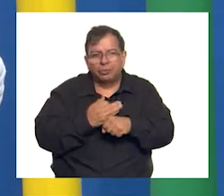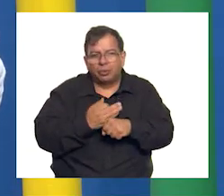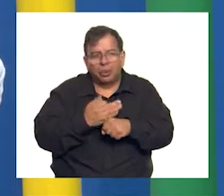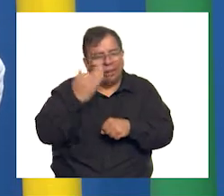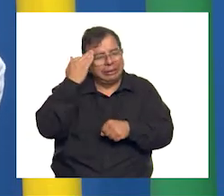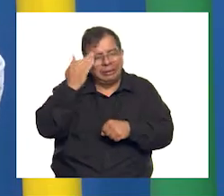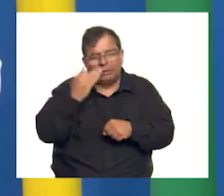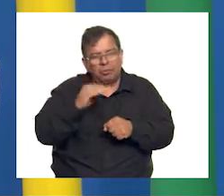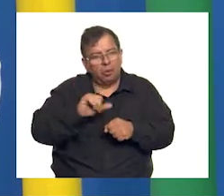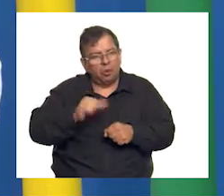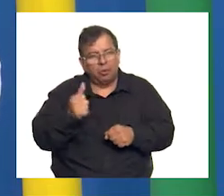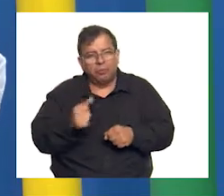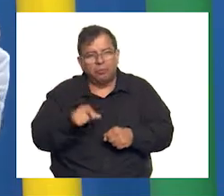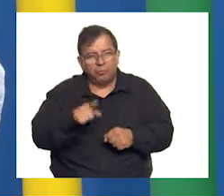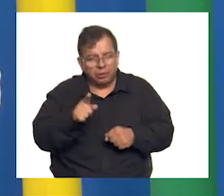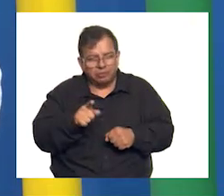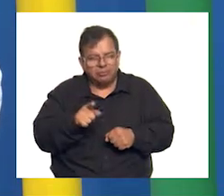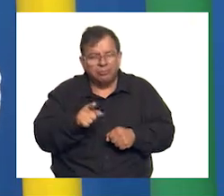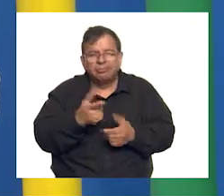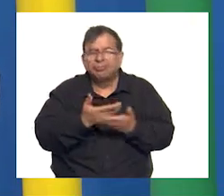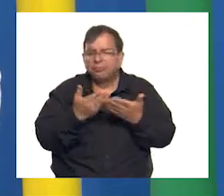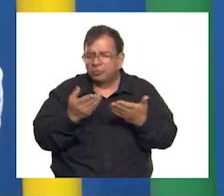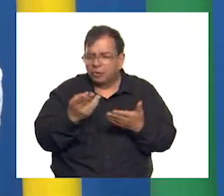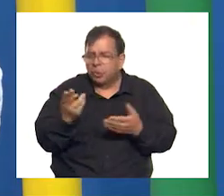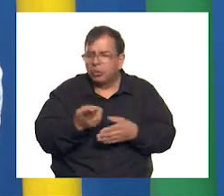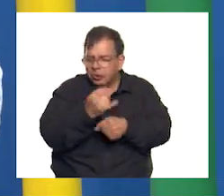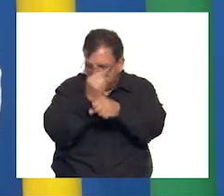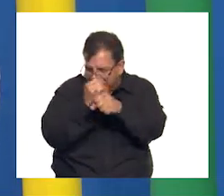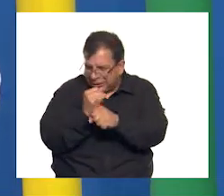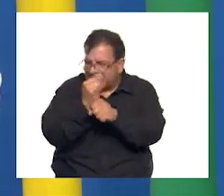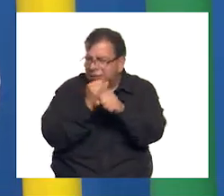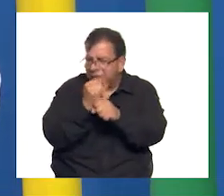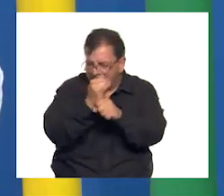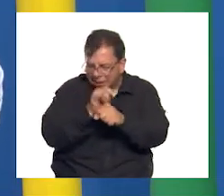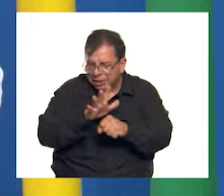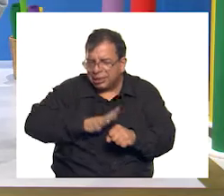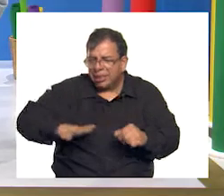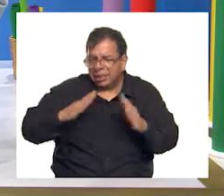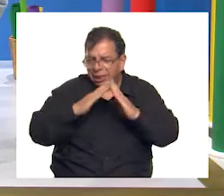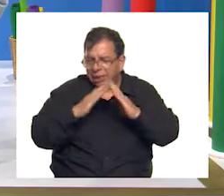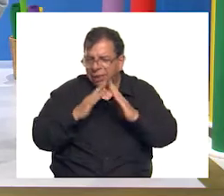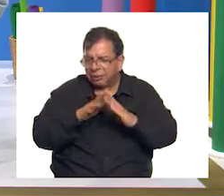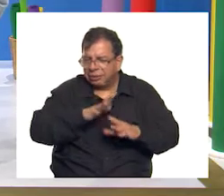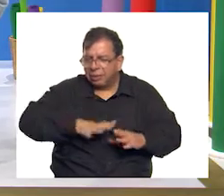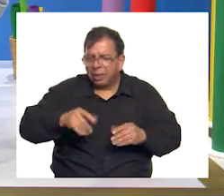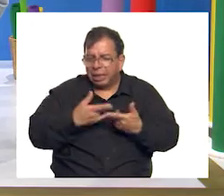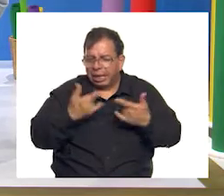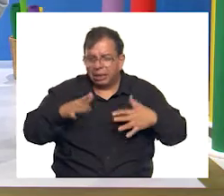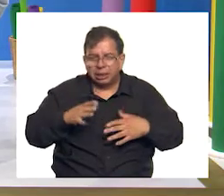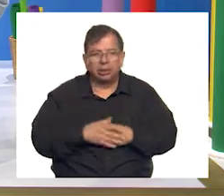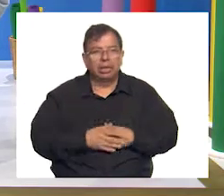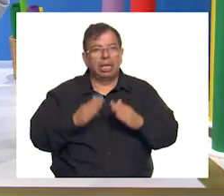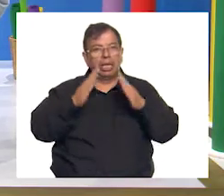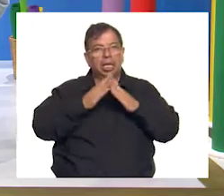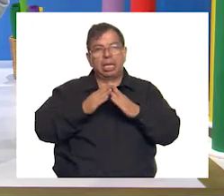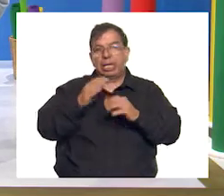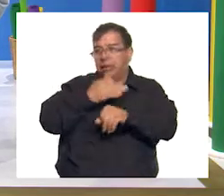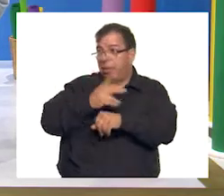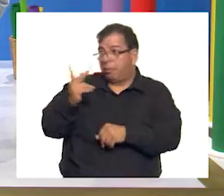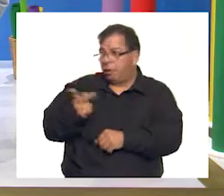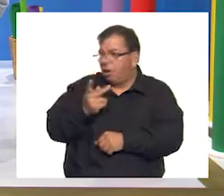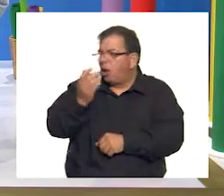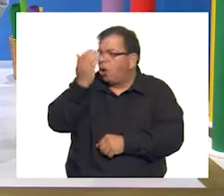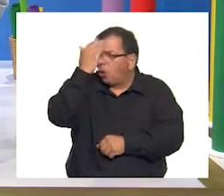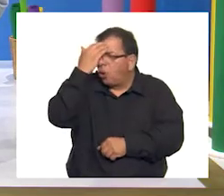otra leyenda, pero les invitamos a que investiguen una leyenda de su comunidad. En casa, pregunten a sus familiares si